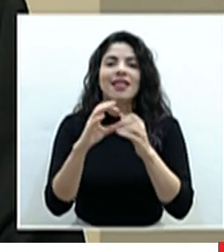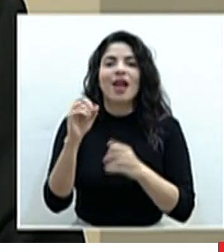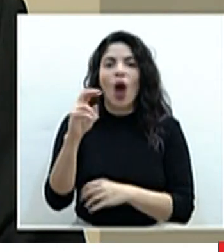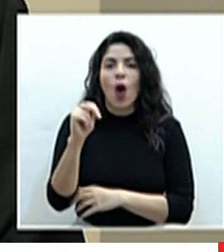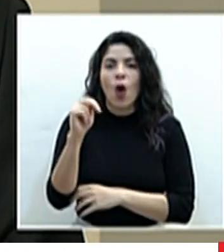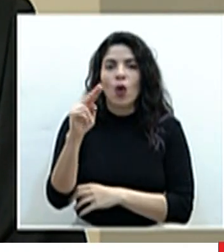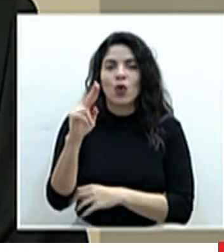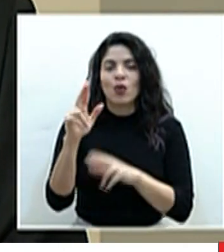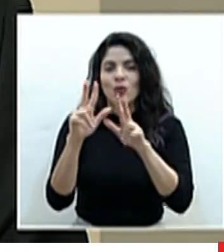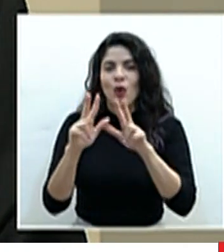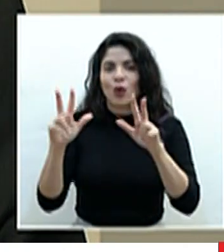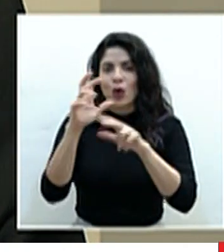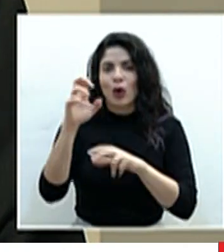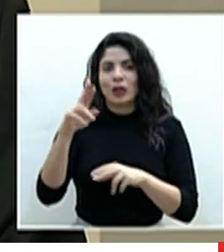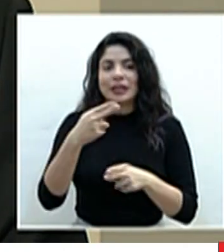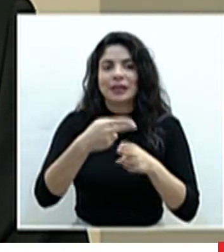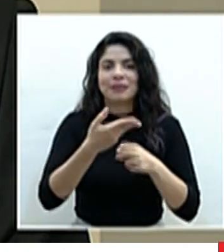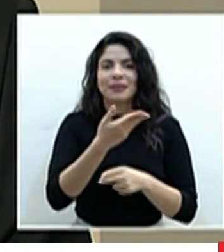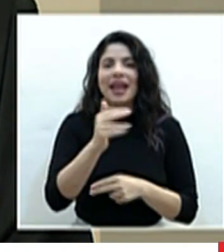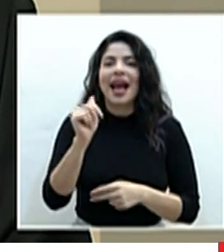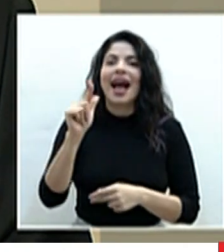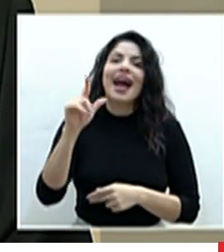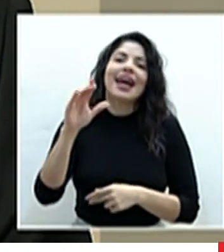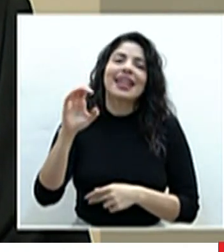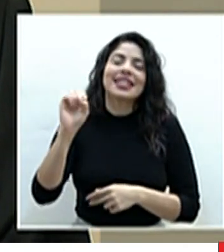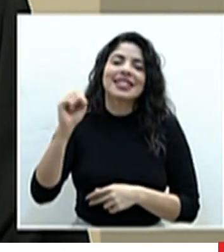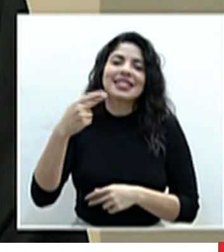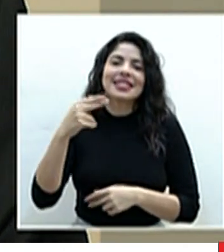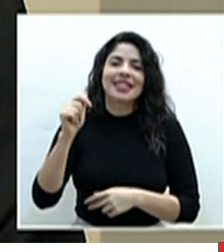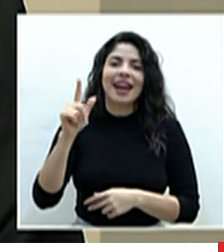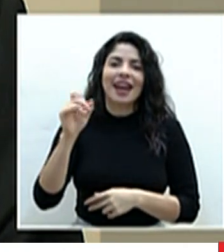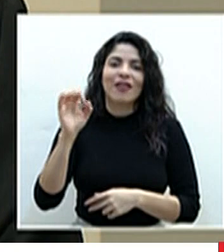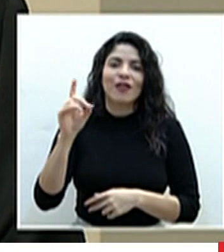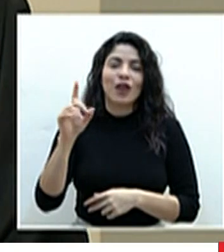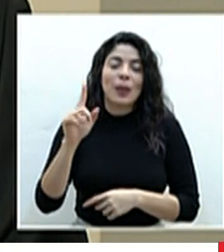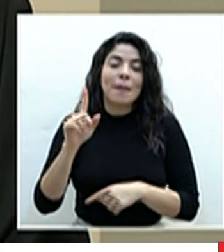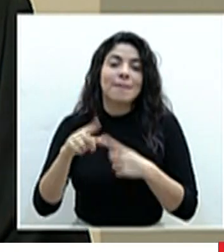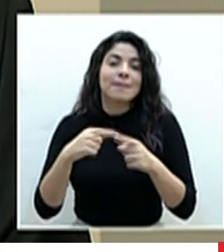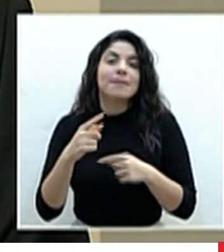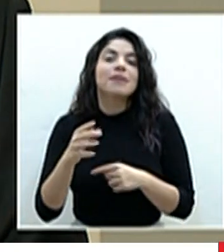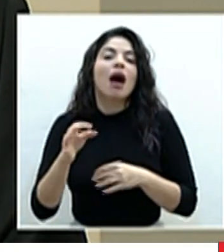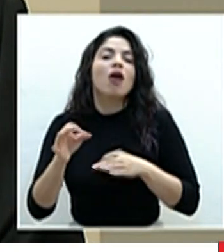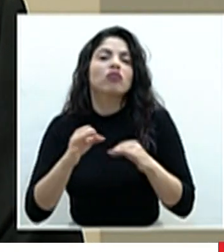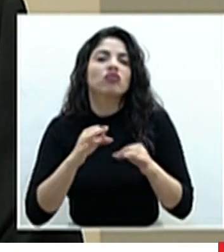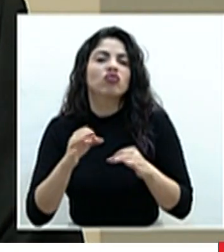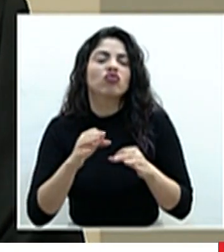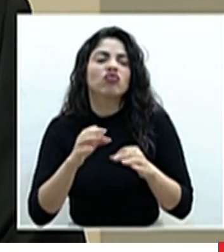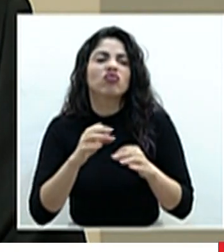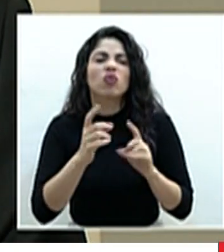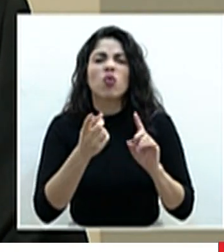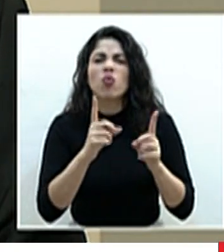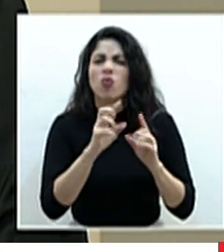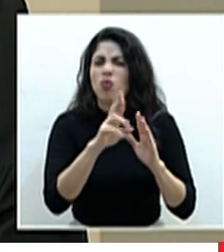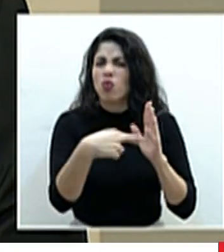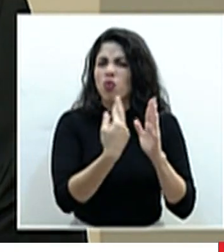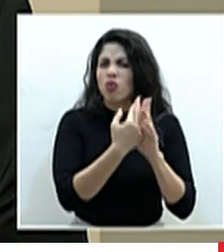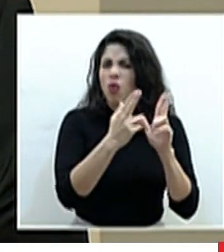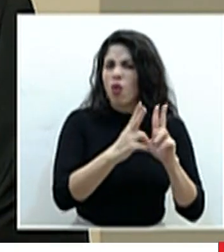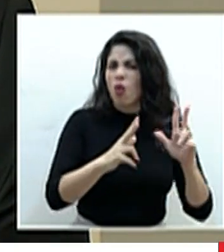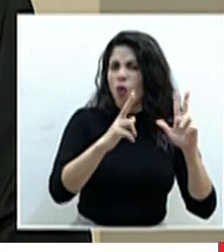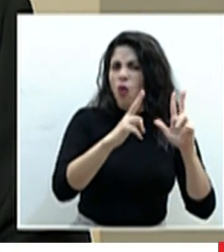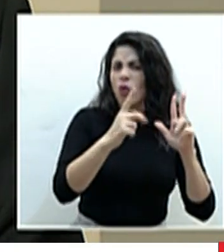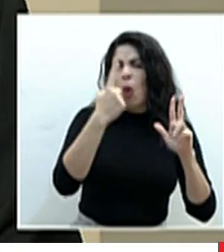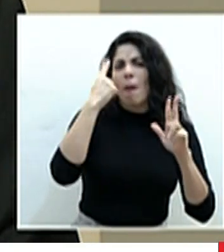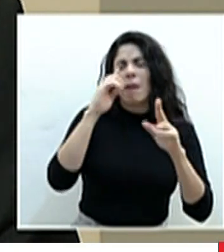ONU en Costa Rica, la señora Alice Shackelford, quien nos comentará sobre el papel que tendrá la ONU en el abordaje del